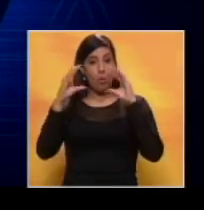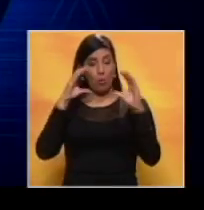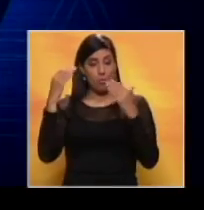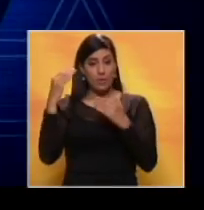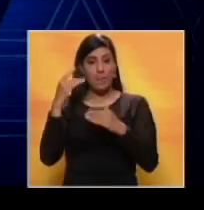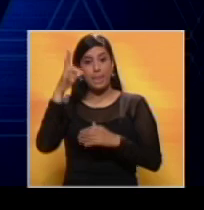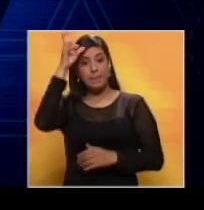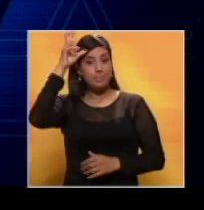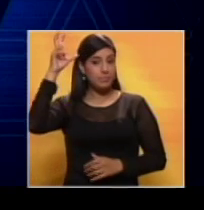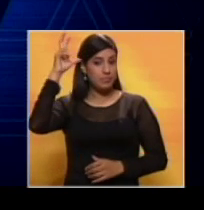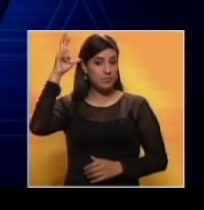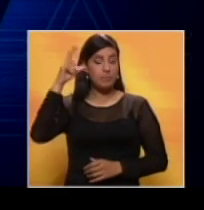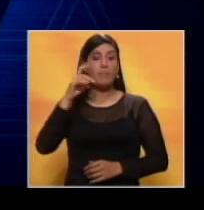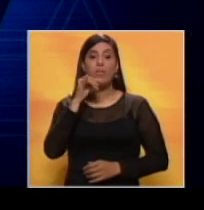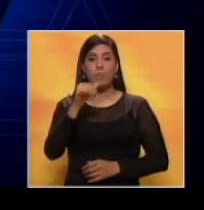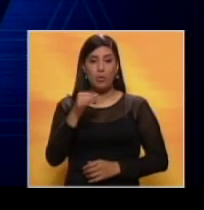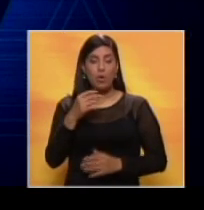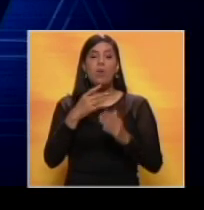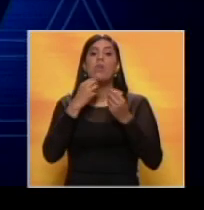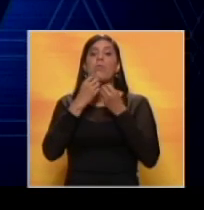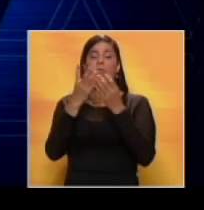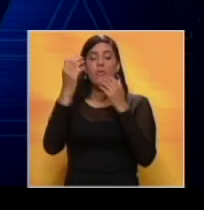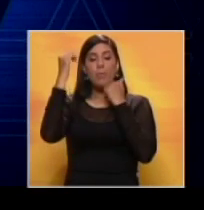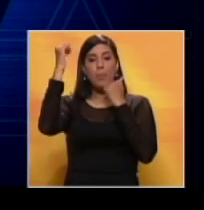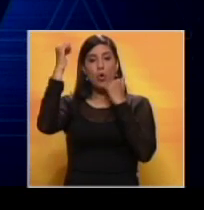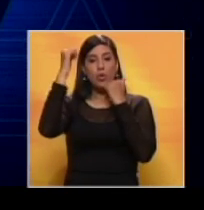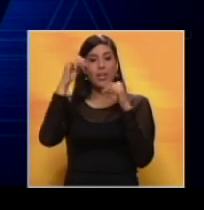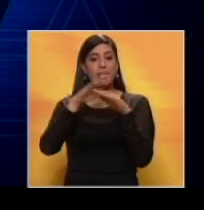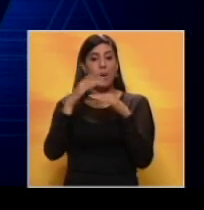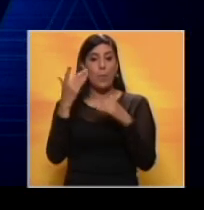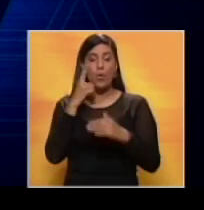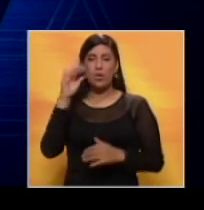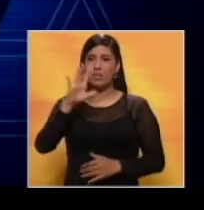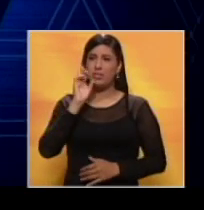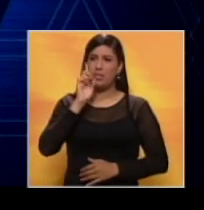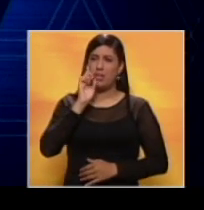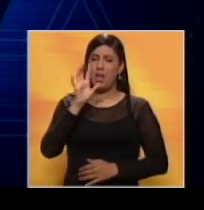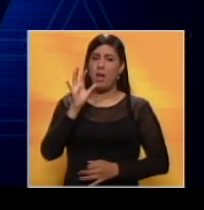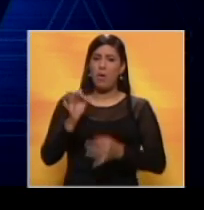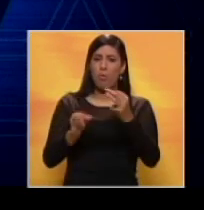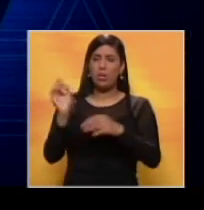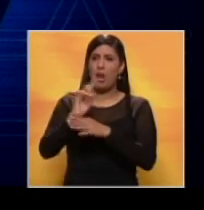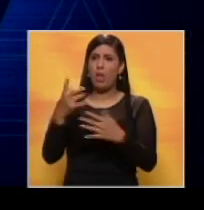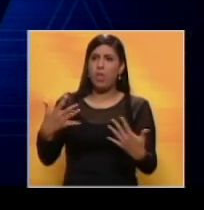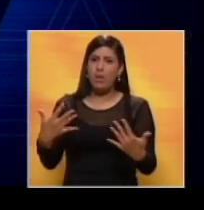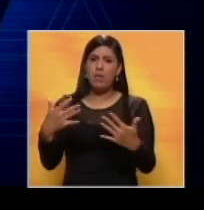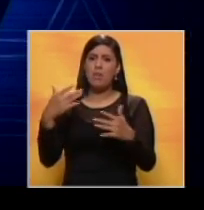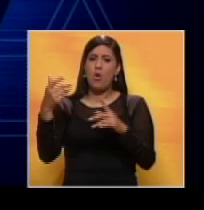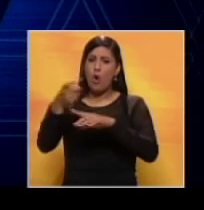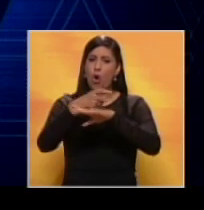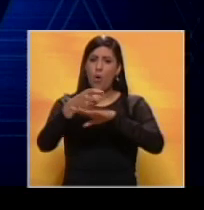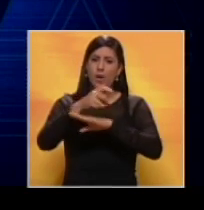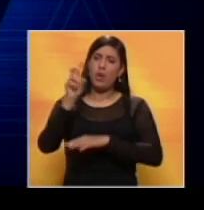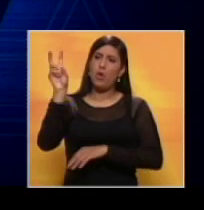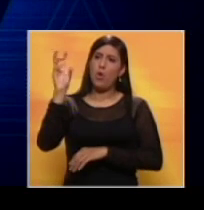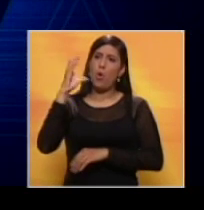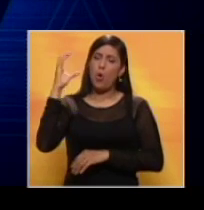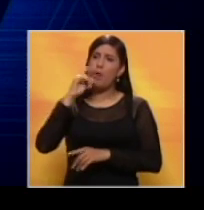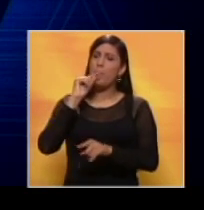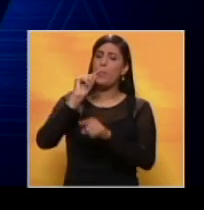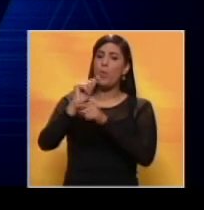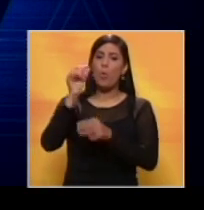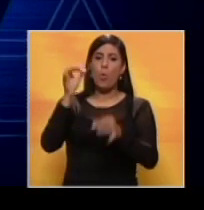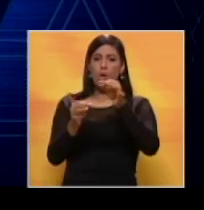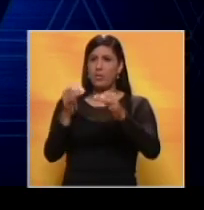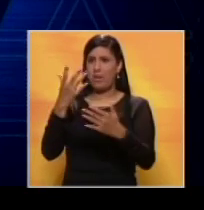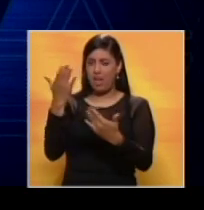comunicado, la Cancillería de la República elevó una protesta ante lo que considera como un juicio apresurado, que el gobierno colombiano dicte